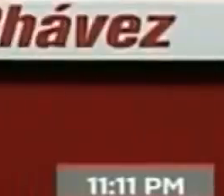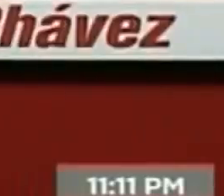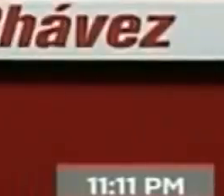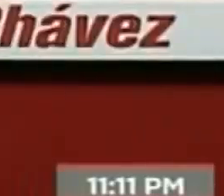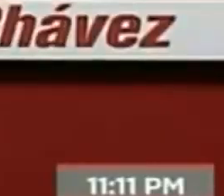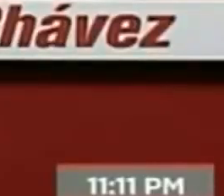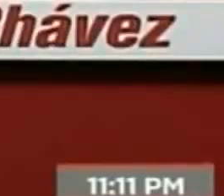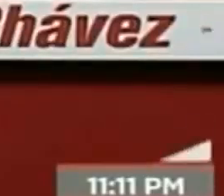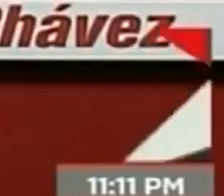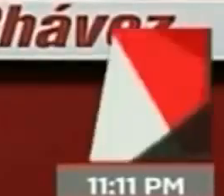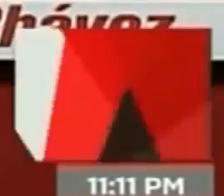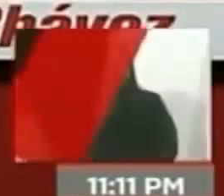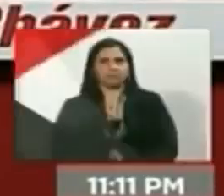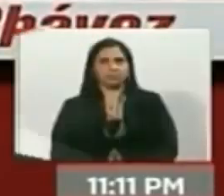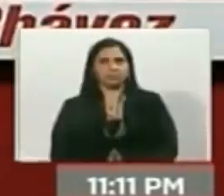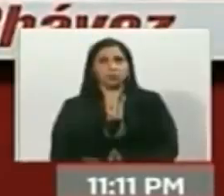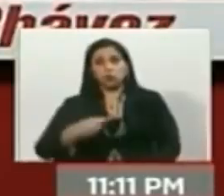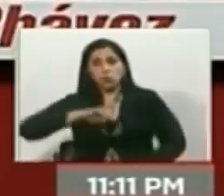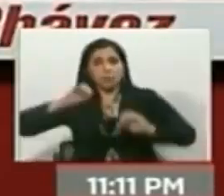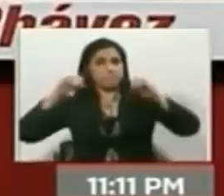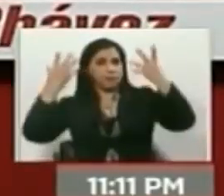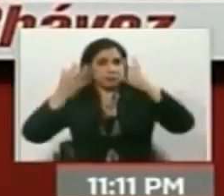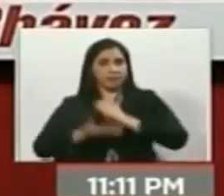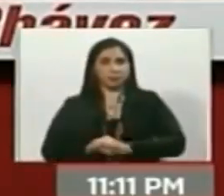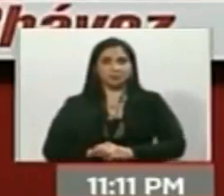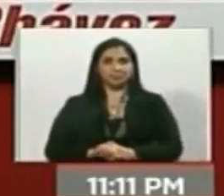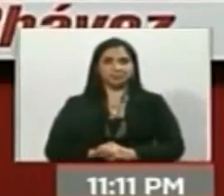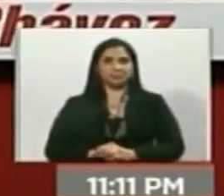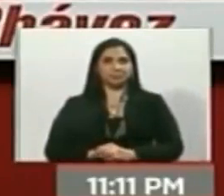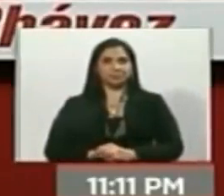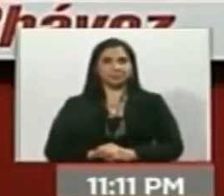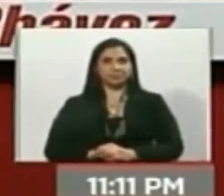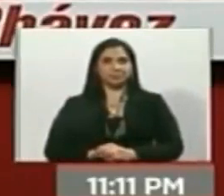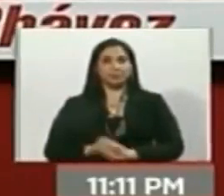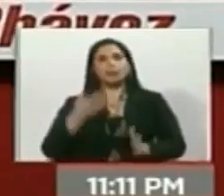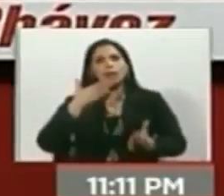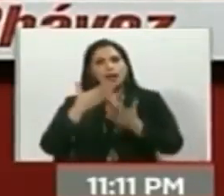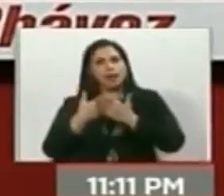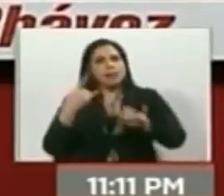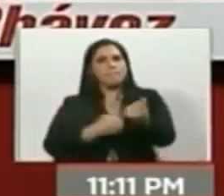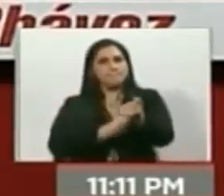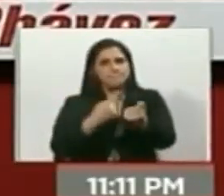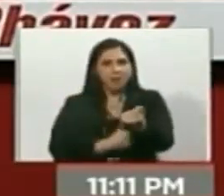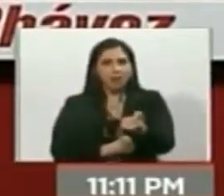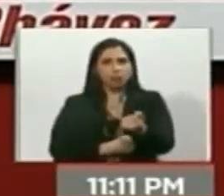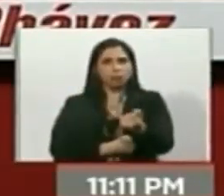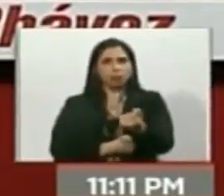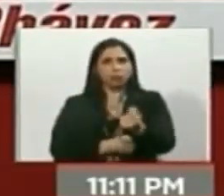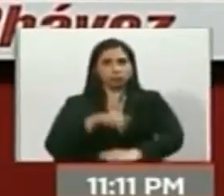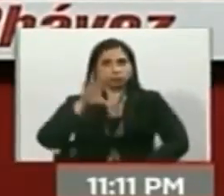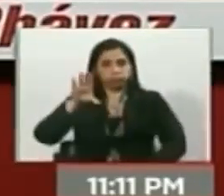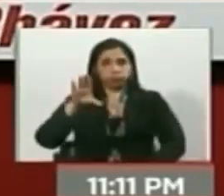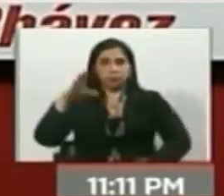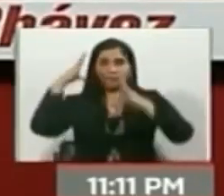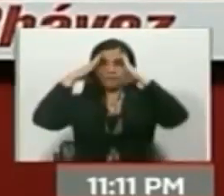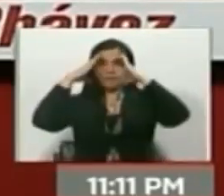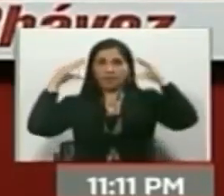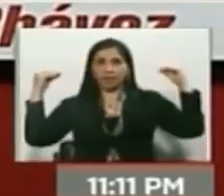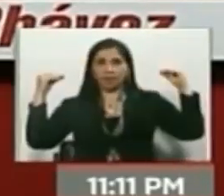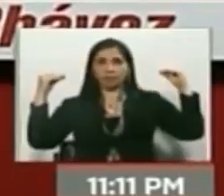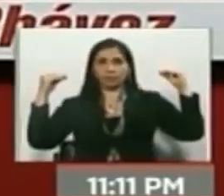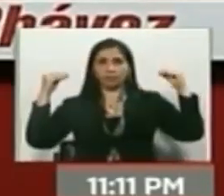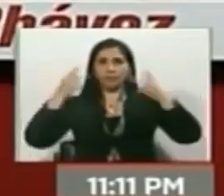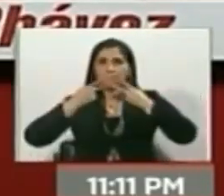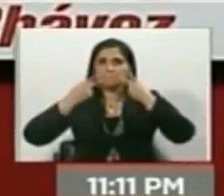Venceremos, venceremos, venceremos. ¿Ves? Gracias a los hermanos del Vietnam, mensaje del